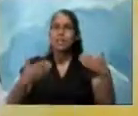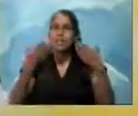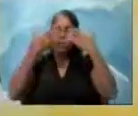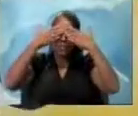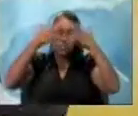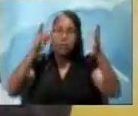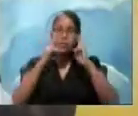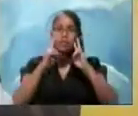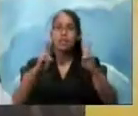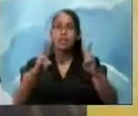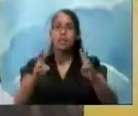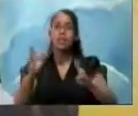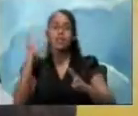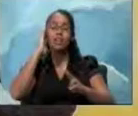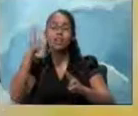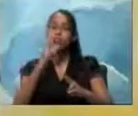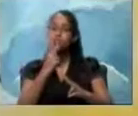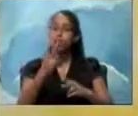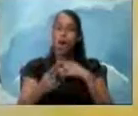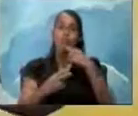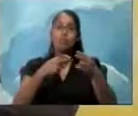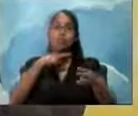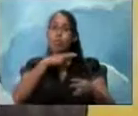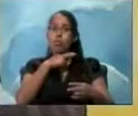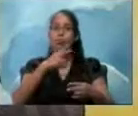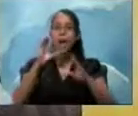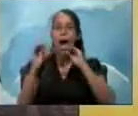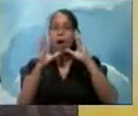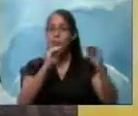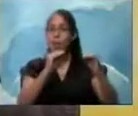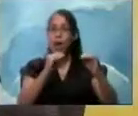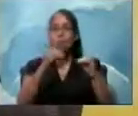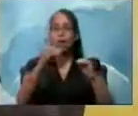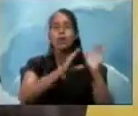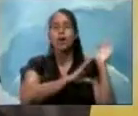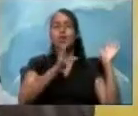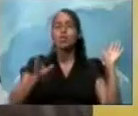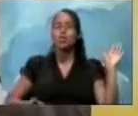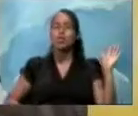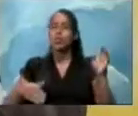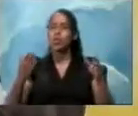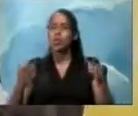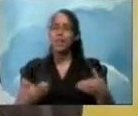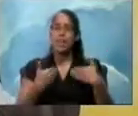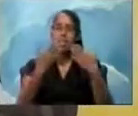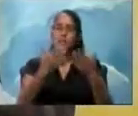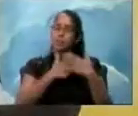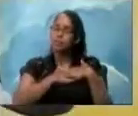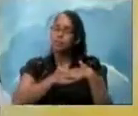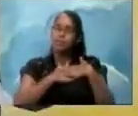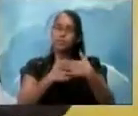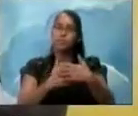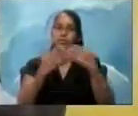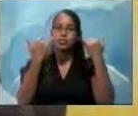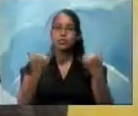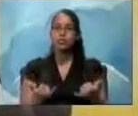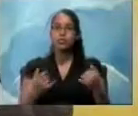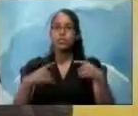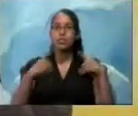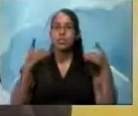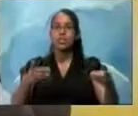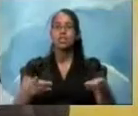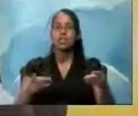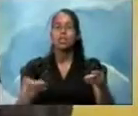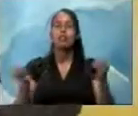a un Cristo que al mudo le daba el habla, a un Cristo, oiga bien, que le daba beneficio, y ahora deciden por este